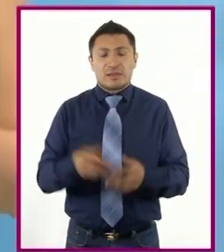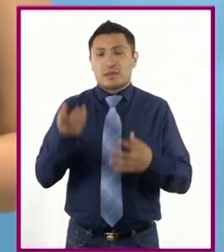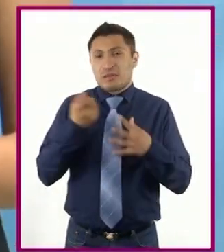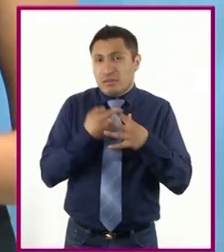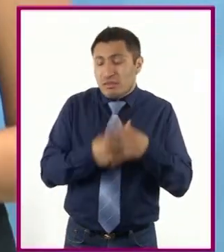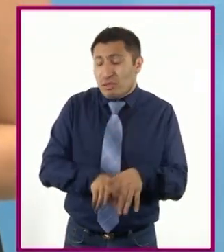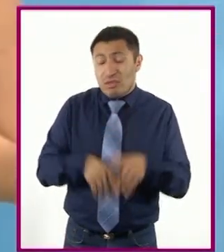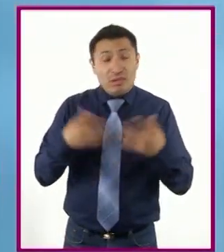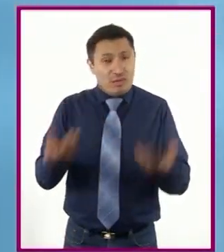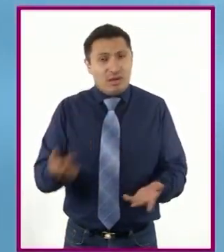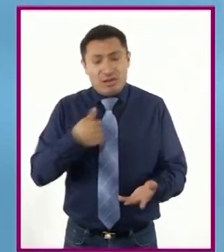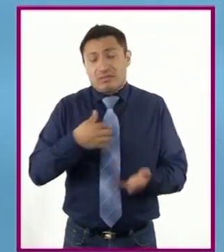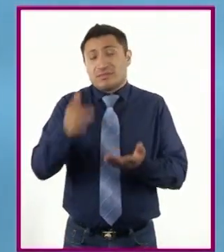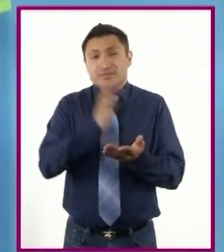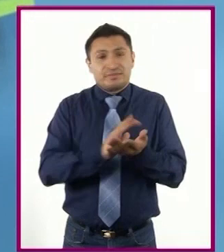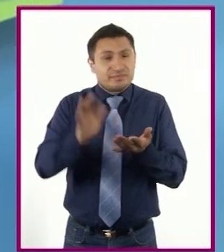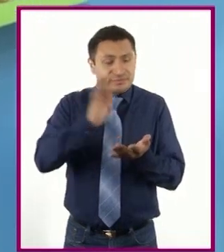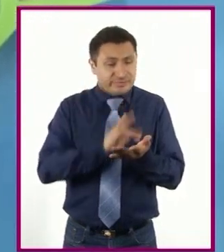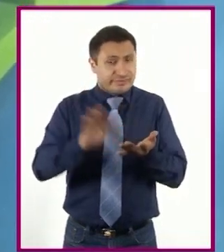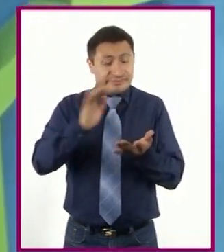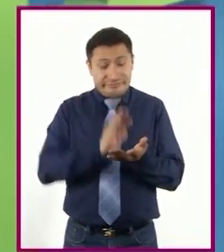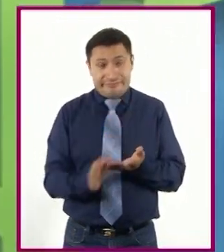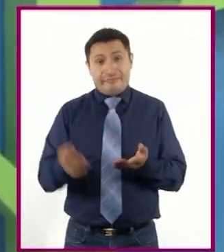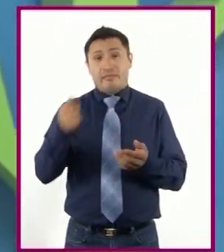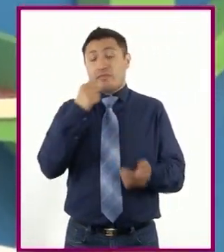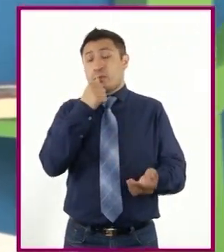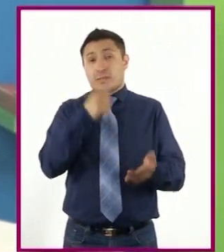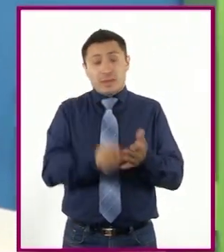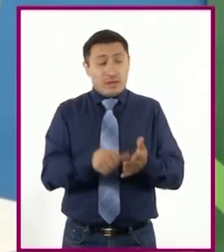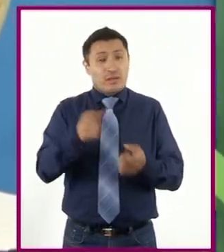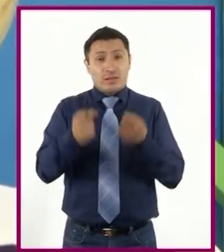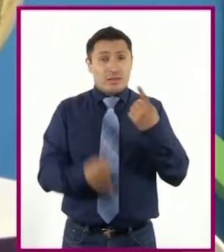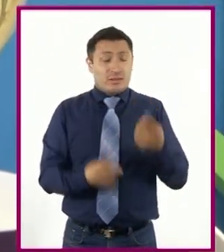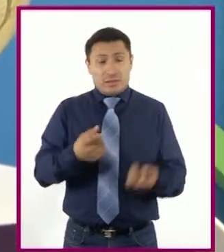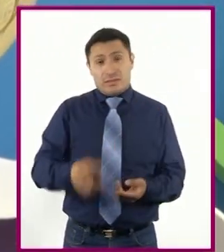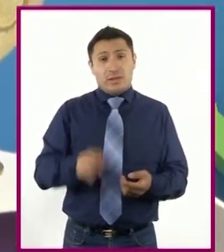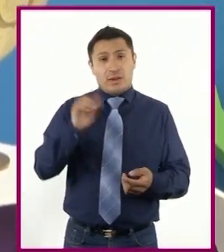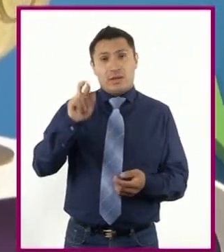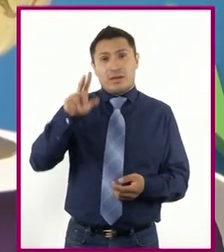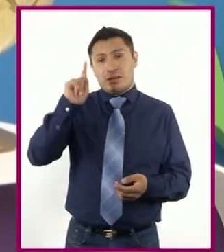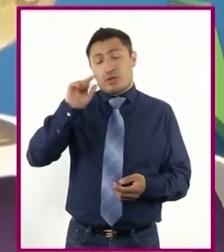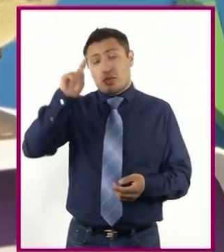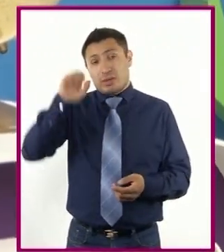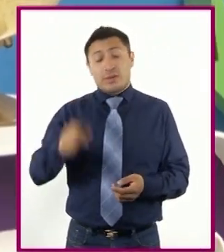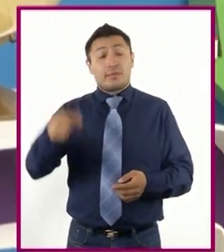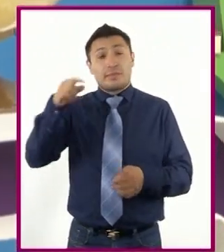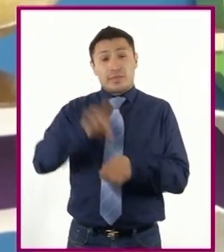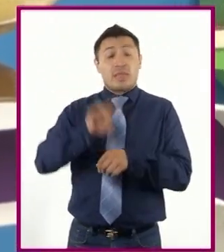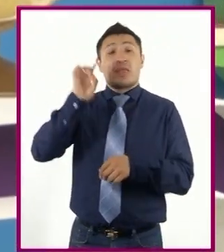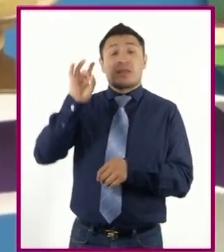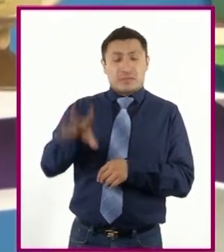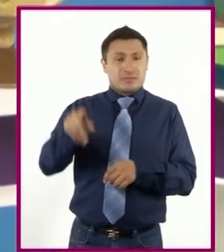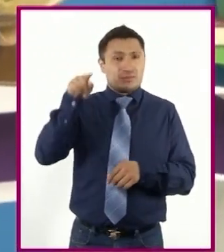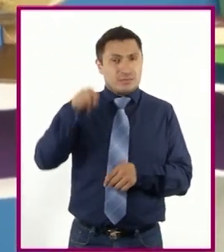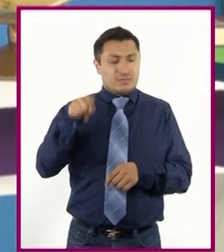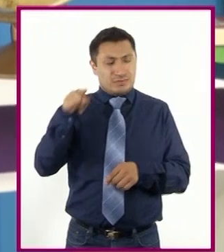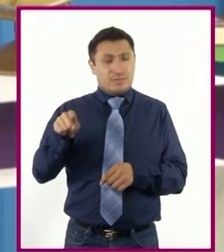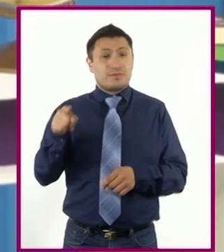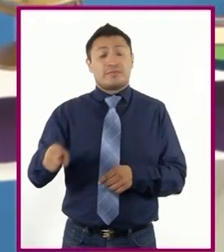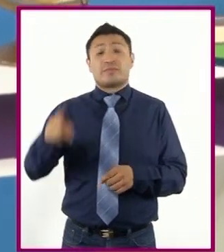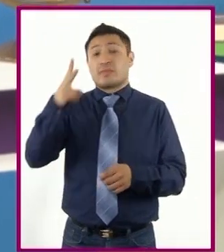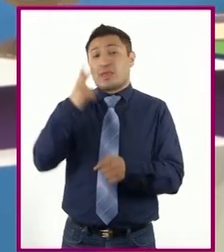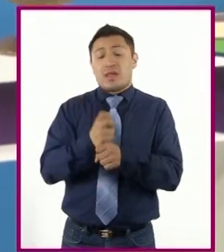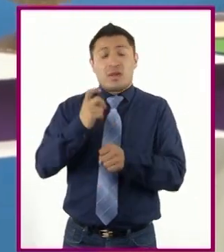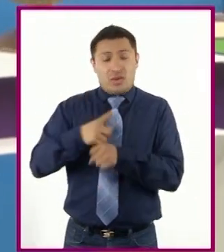empezar, les leeré algunas cartas que mandó Carlota de Bélgica, emperatriz de México, figura central en el Segundo